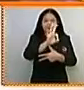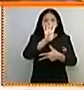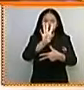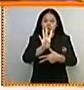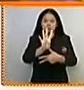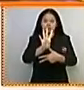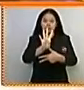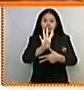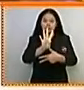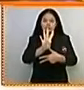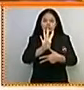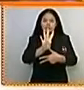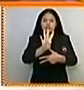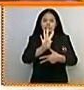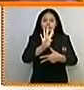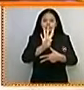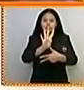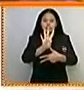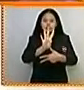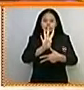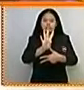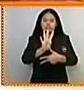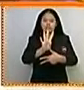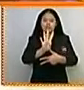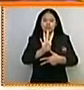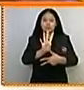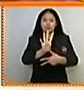94, segundo número ganador.